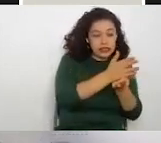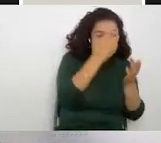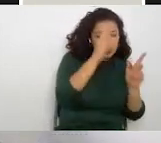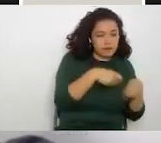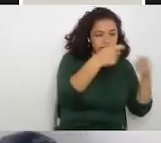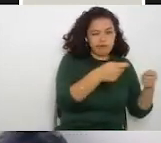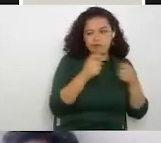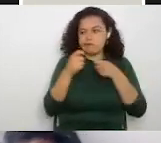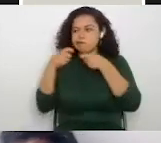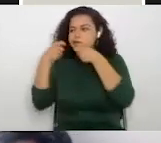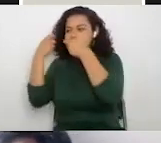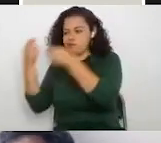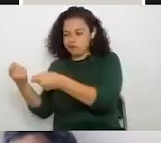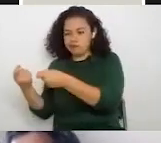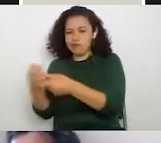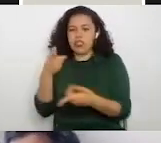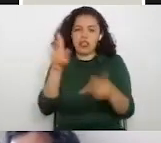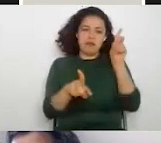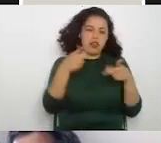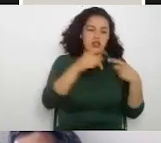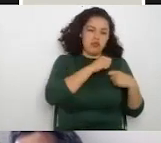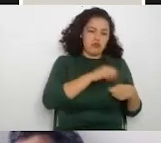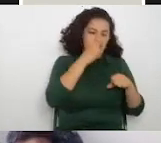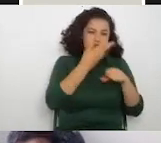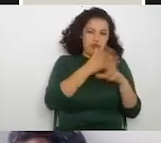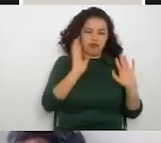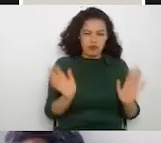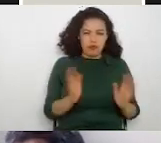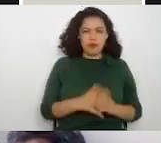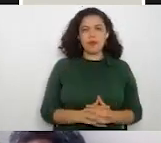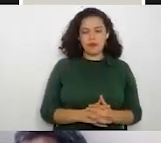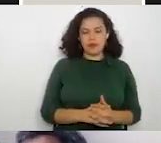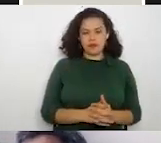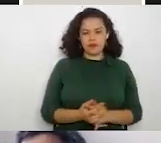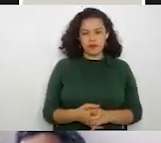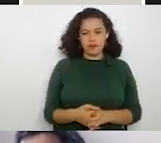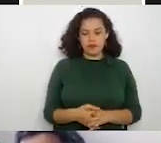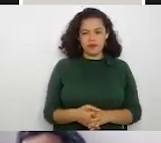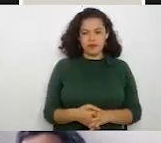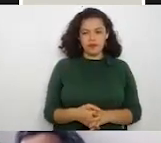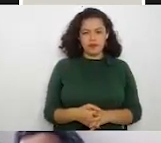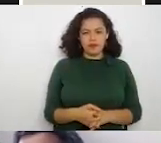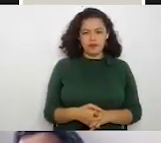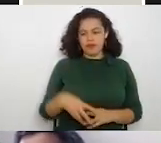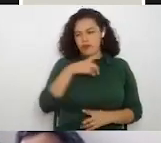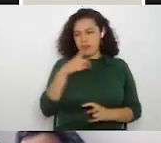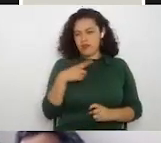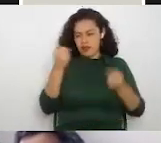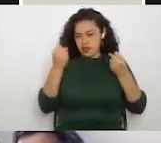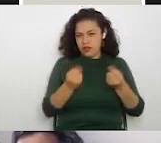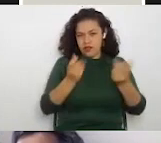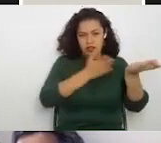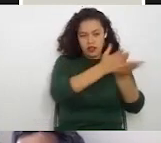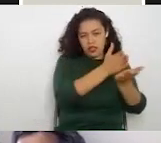funciones, responsabilidades y autoridad. En ese caso, entonces, tendríamos que garantizar que el acceso